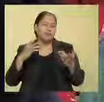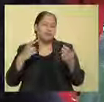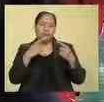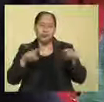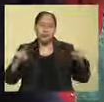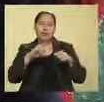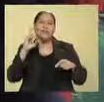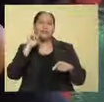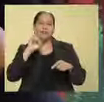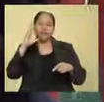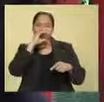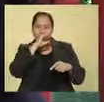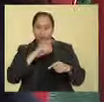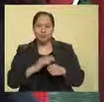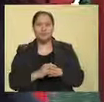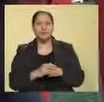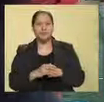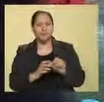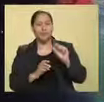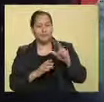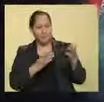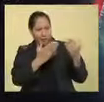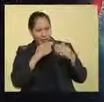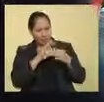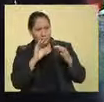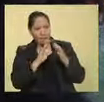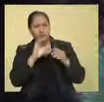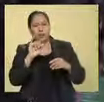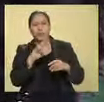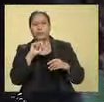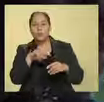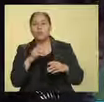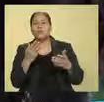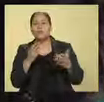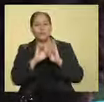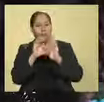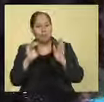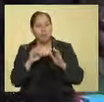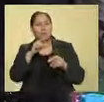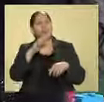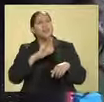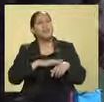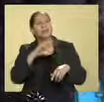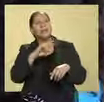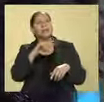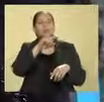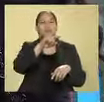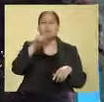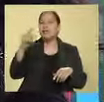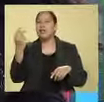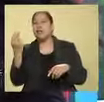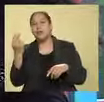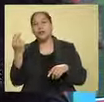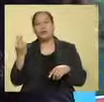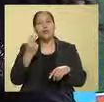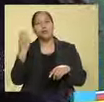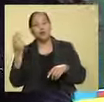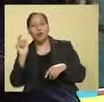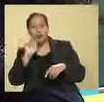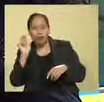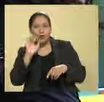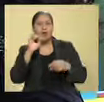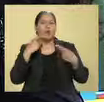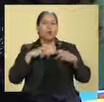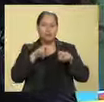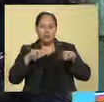Es lo que más le gusta a la gente. Y bueno, a ver, platíqueme, Juan, por ejemplo, ¿qué es lo que más ve? ¿Parejitas o gente de fiesta